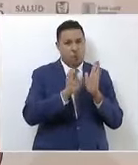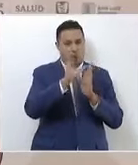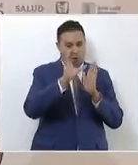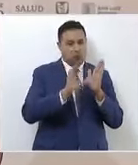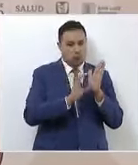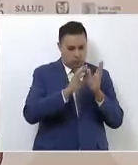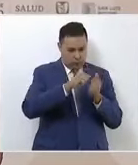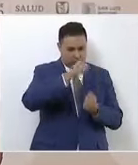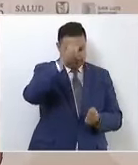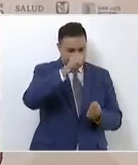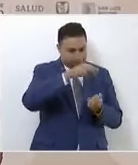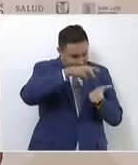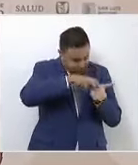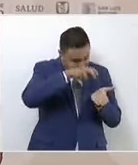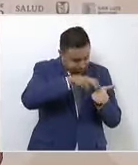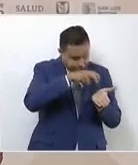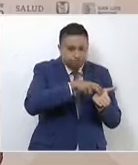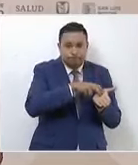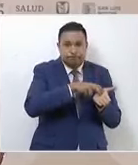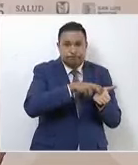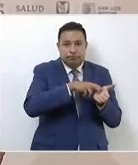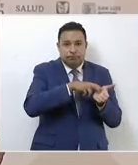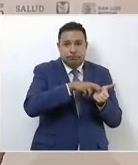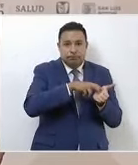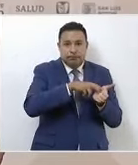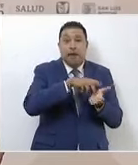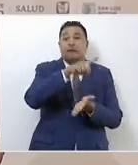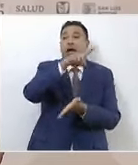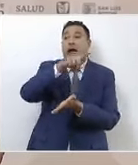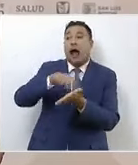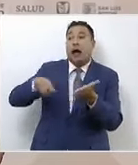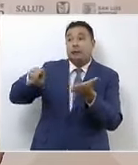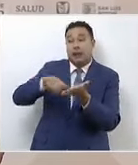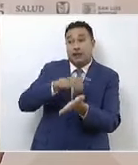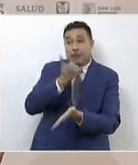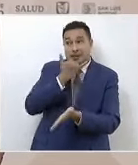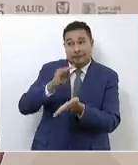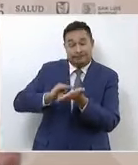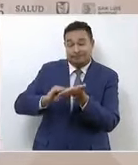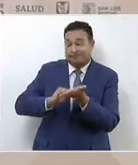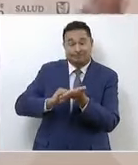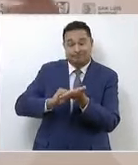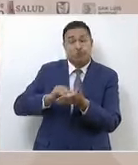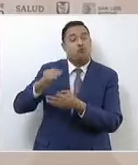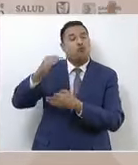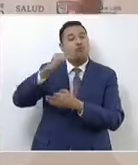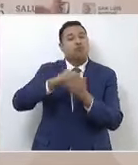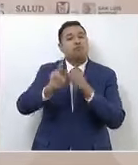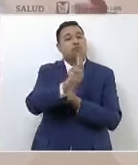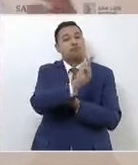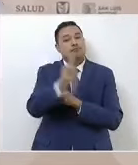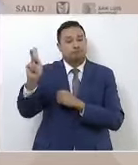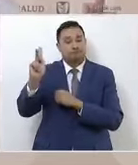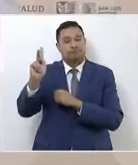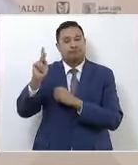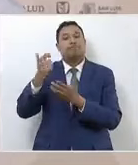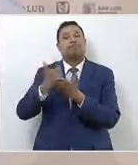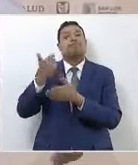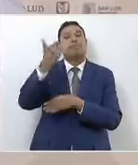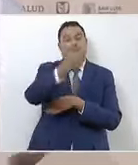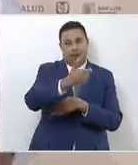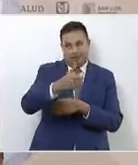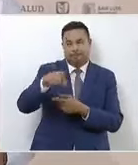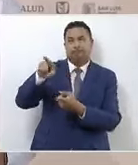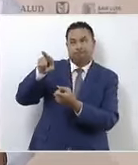Constitución y se cancelaron las condonaciones de impuestos. Y ahora, pues, hay